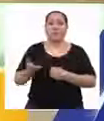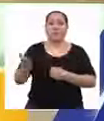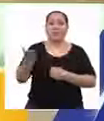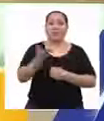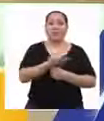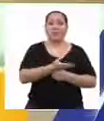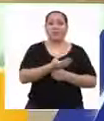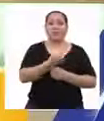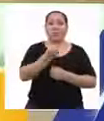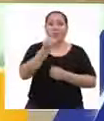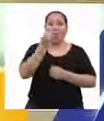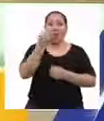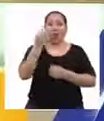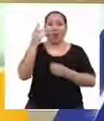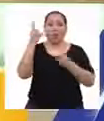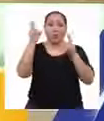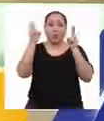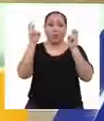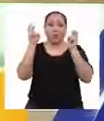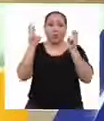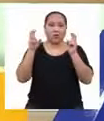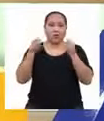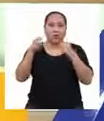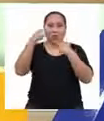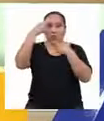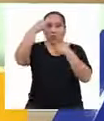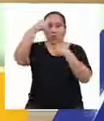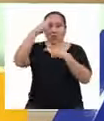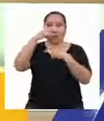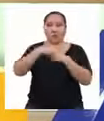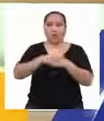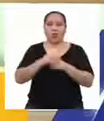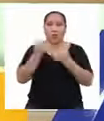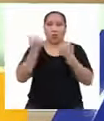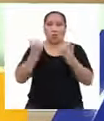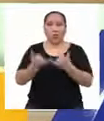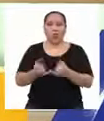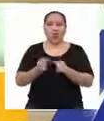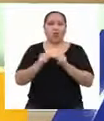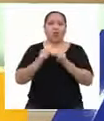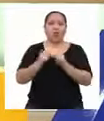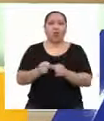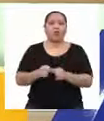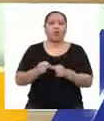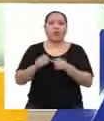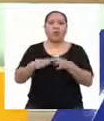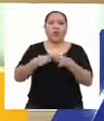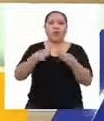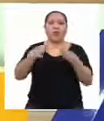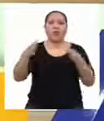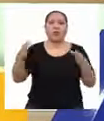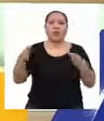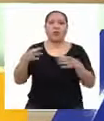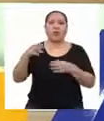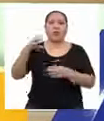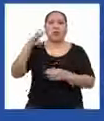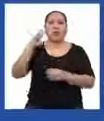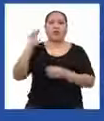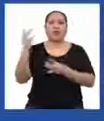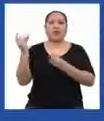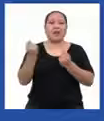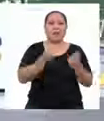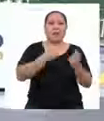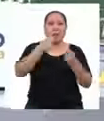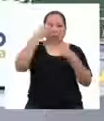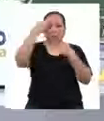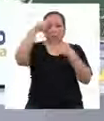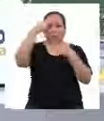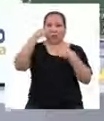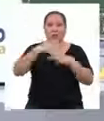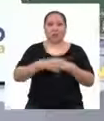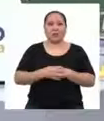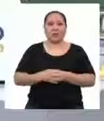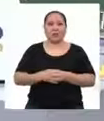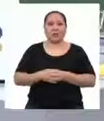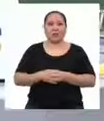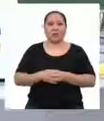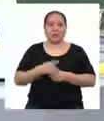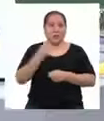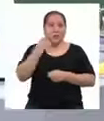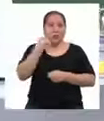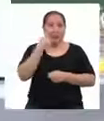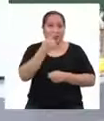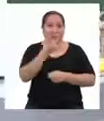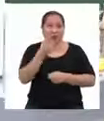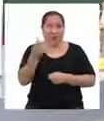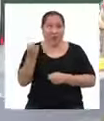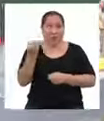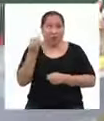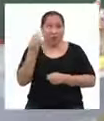sido nuestros titulares por hoy. Seguiremos ampliando en Rappi Noticias. ¿Conocían alguna de estas